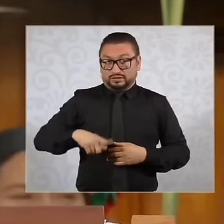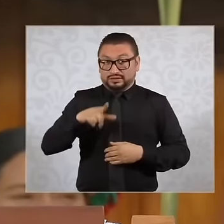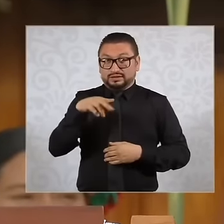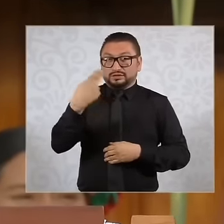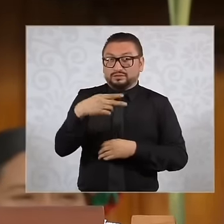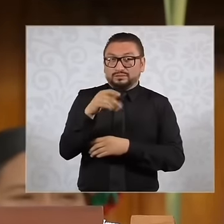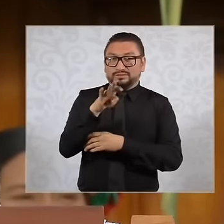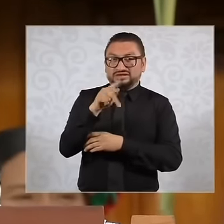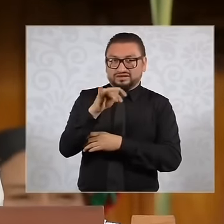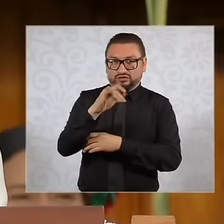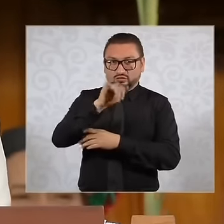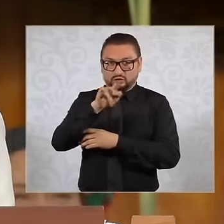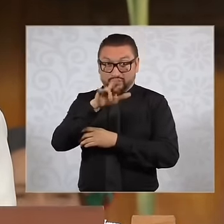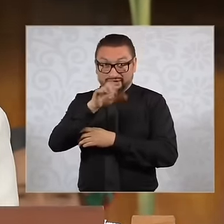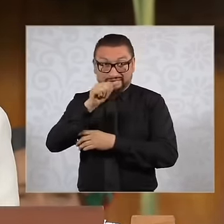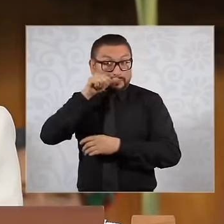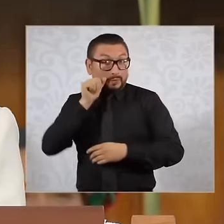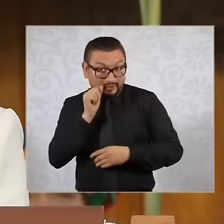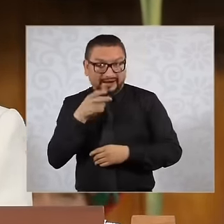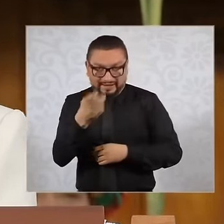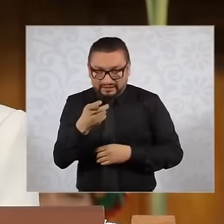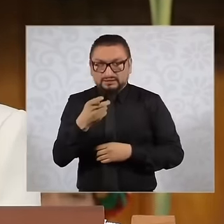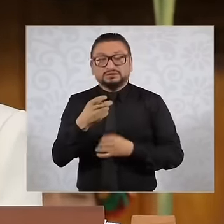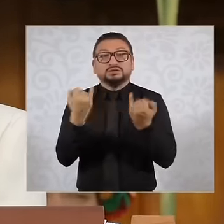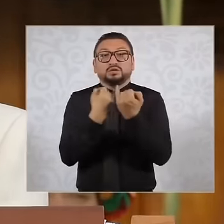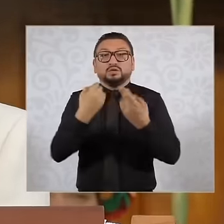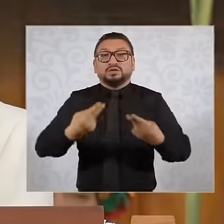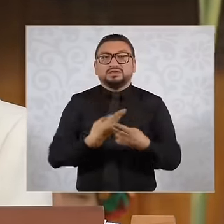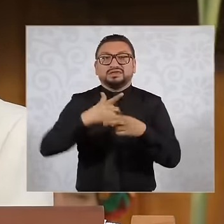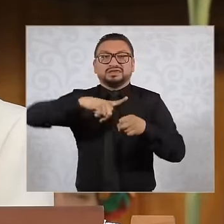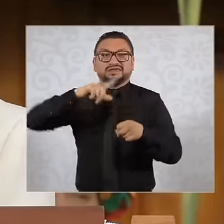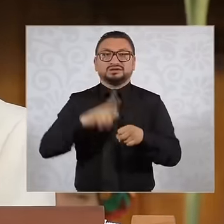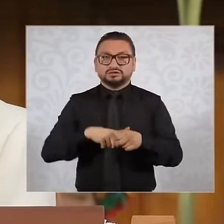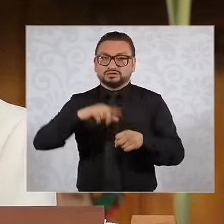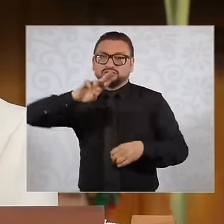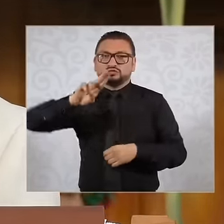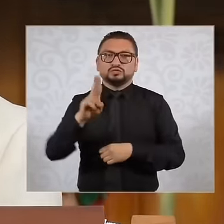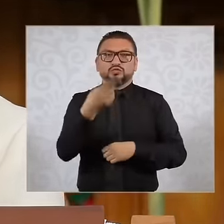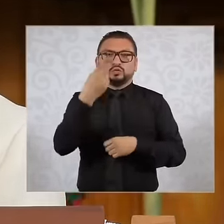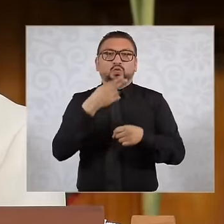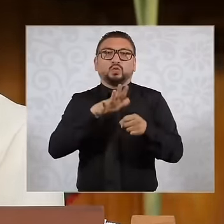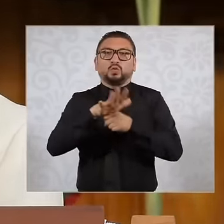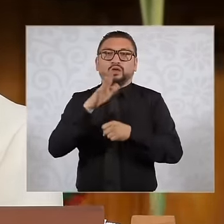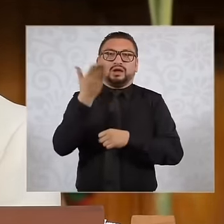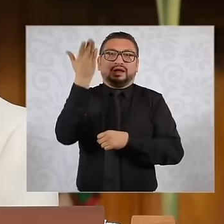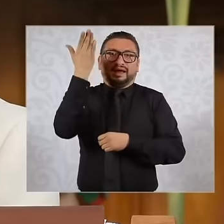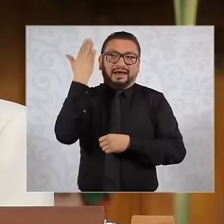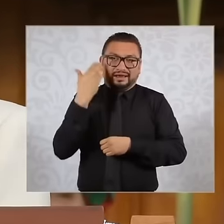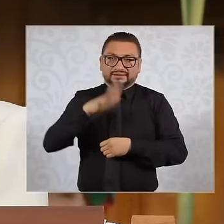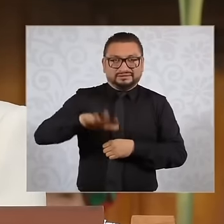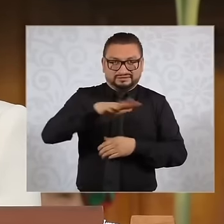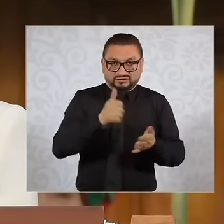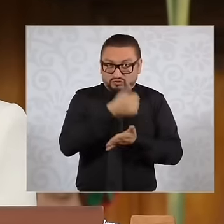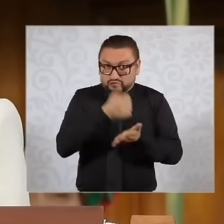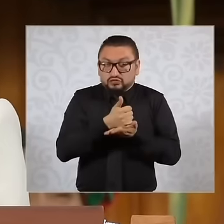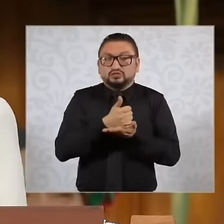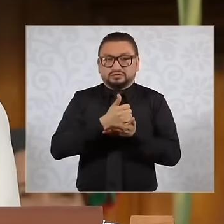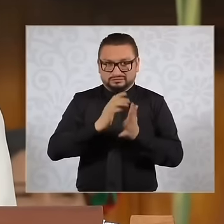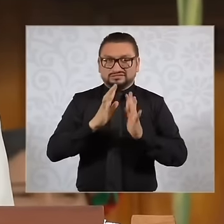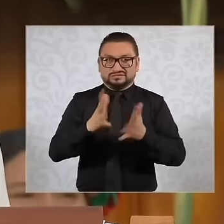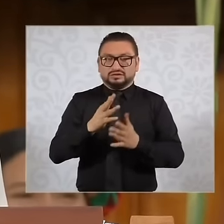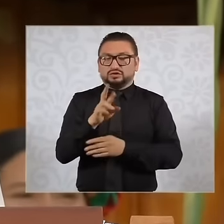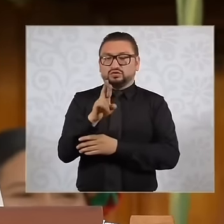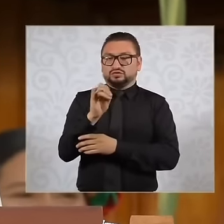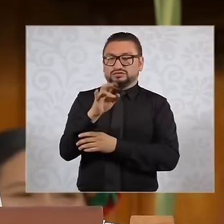Juárez y hacer nacionales las universidades que hicimos en la ciudad, la